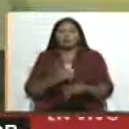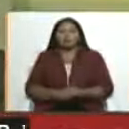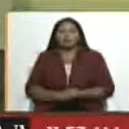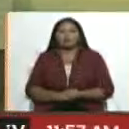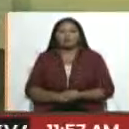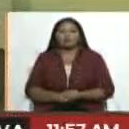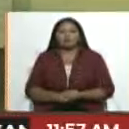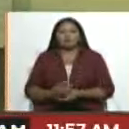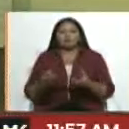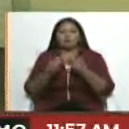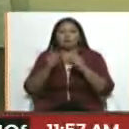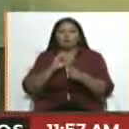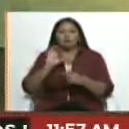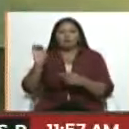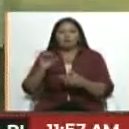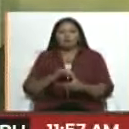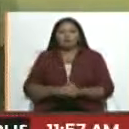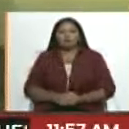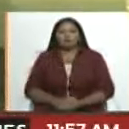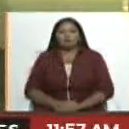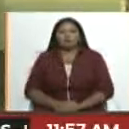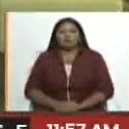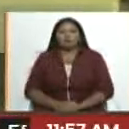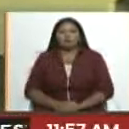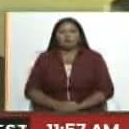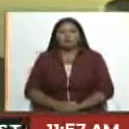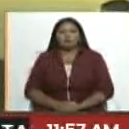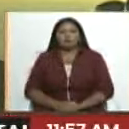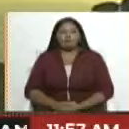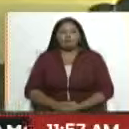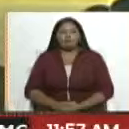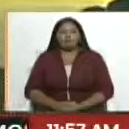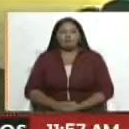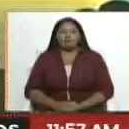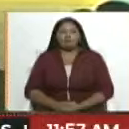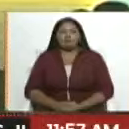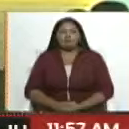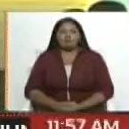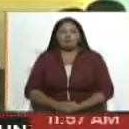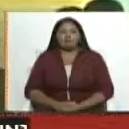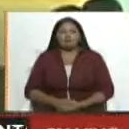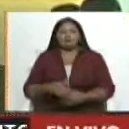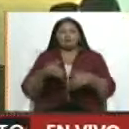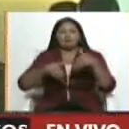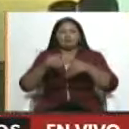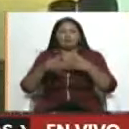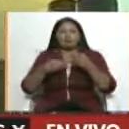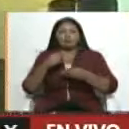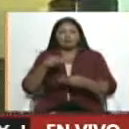la democracia de nuestro país, las elecciones presidenciales que se realizarán este año